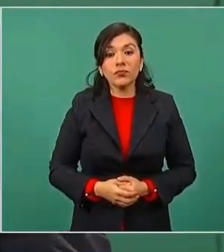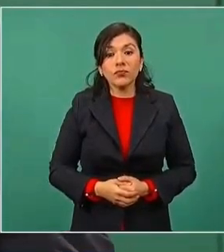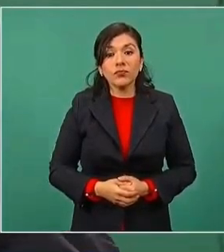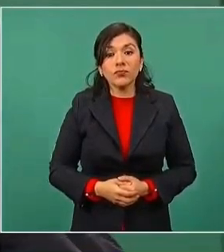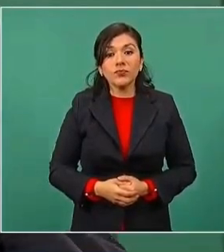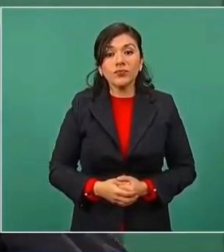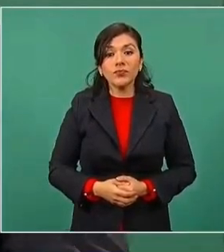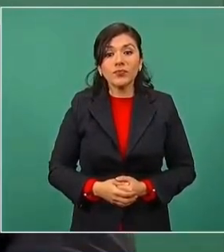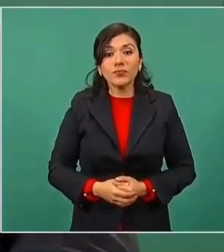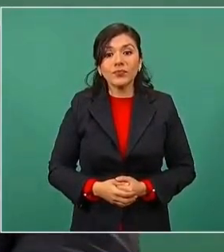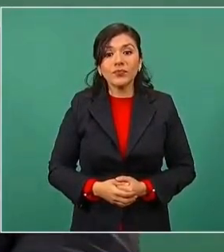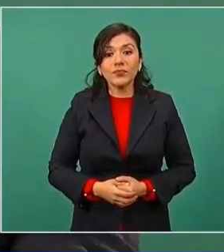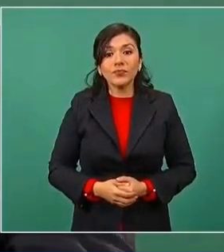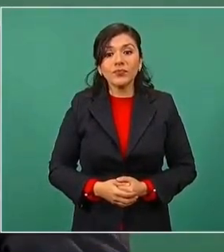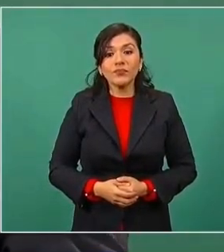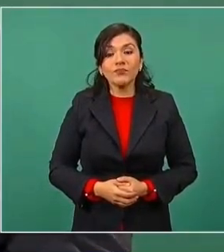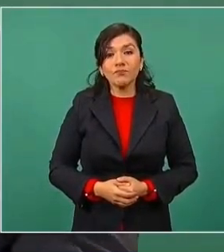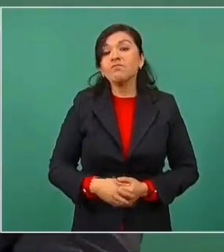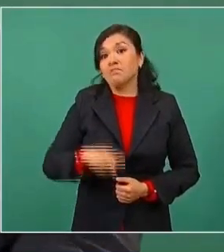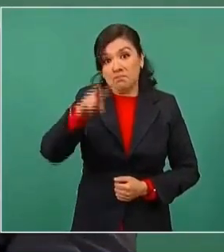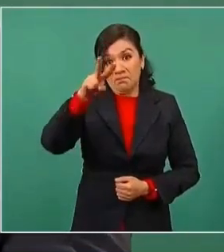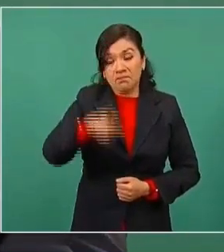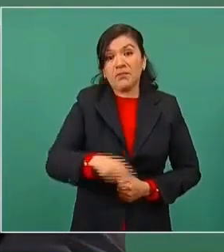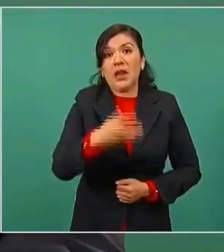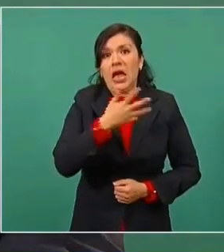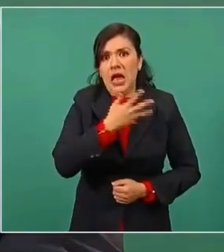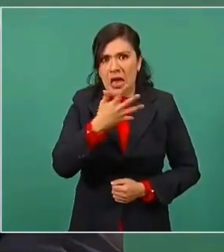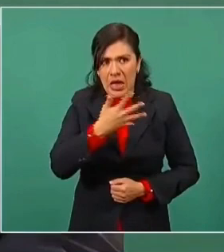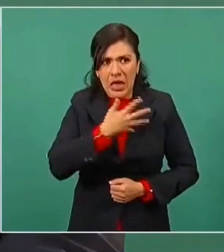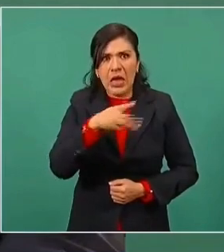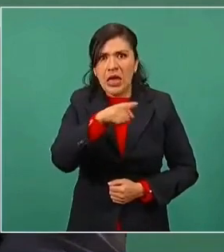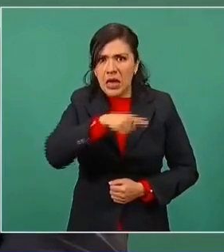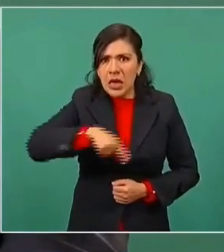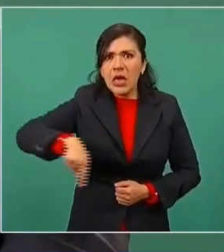hay en el pueblo,